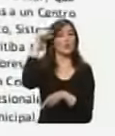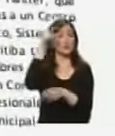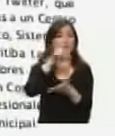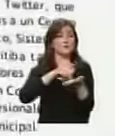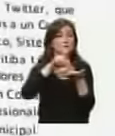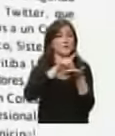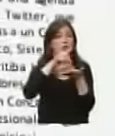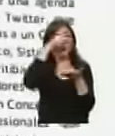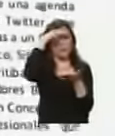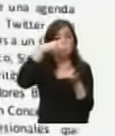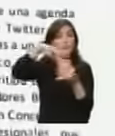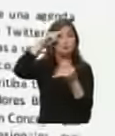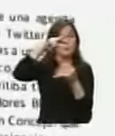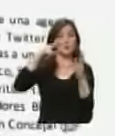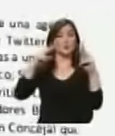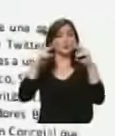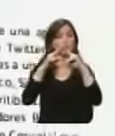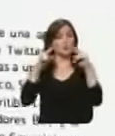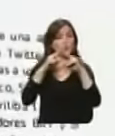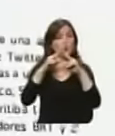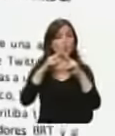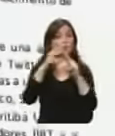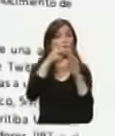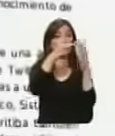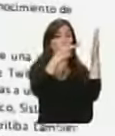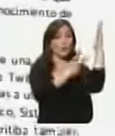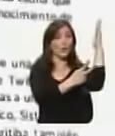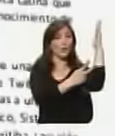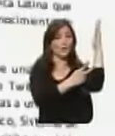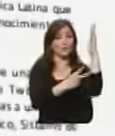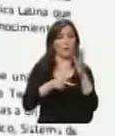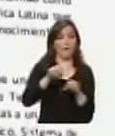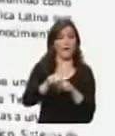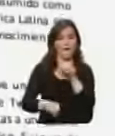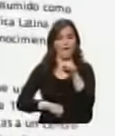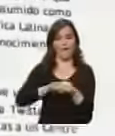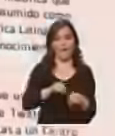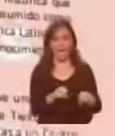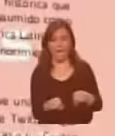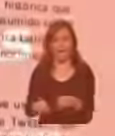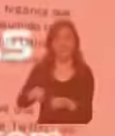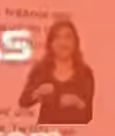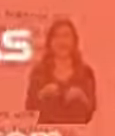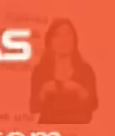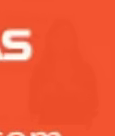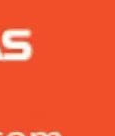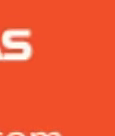Distrito Federal donde conoció el programa de las ciclovías, aseguró.